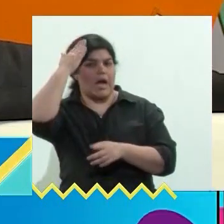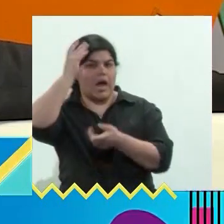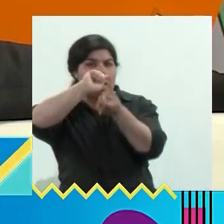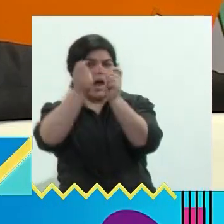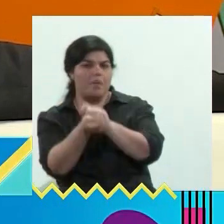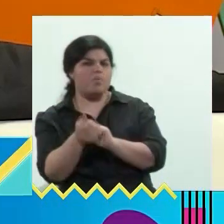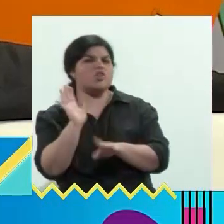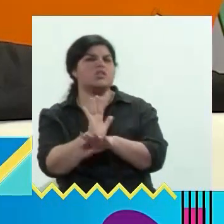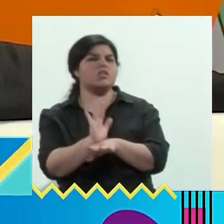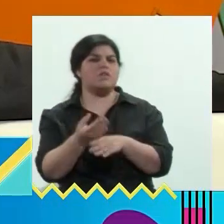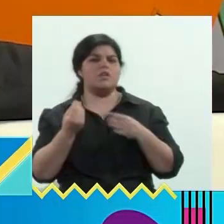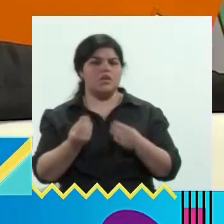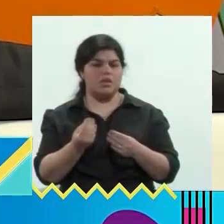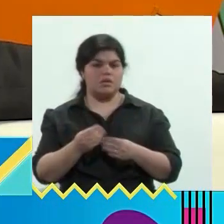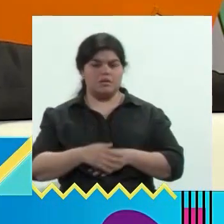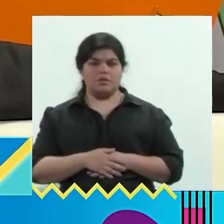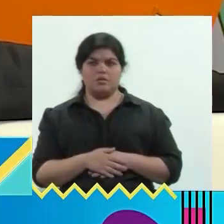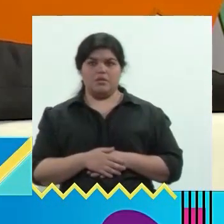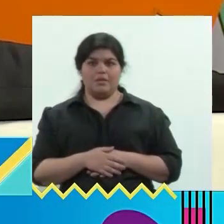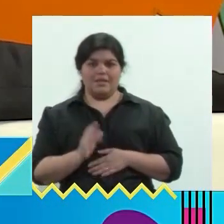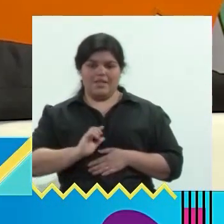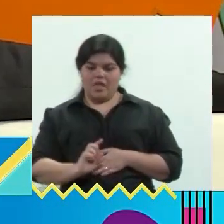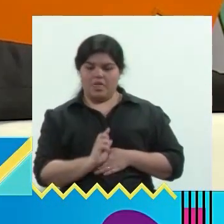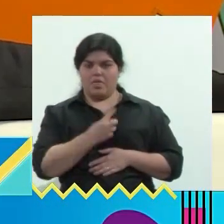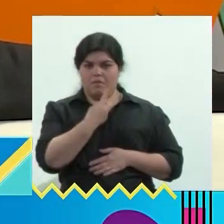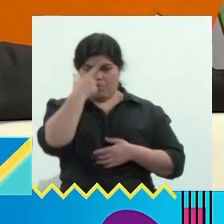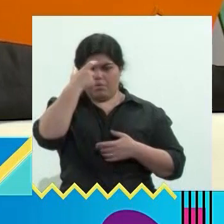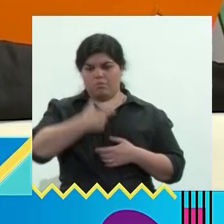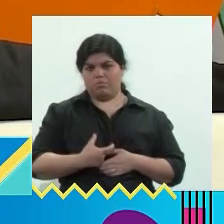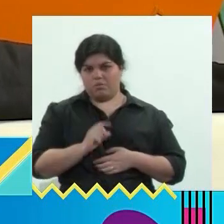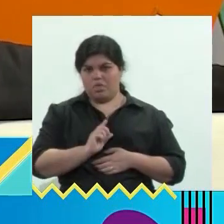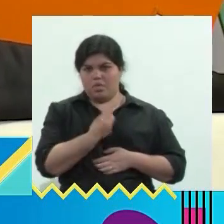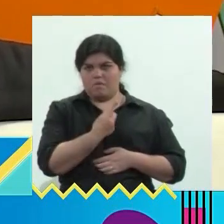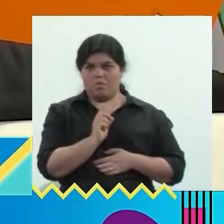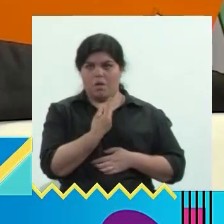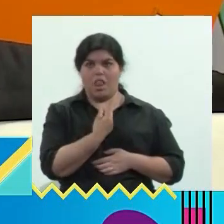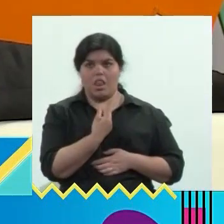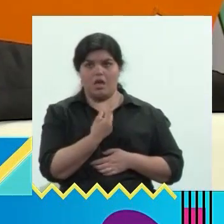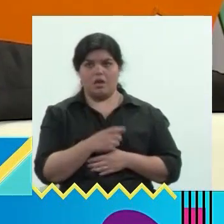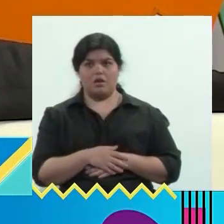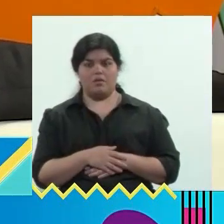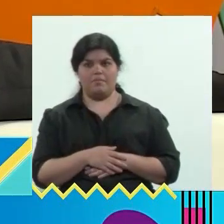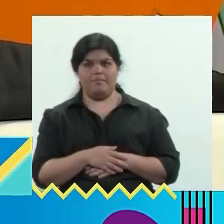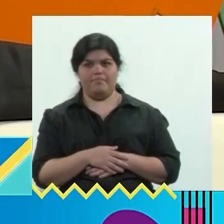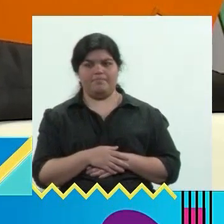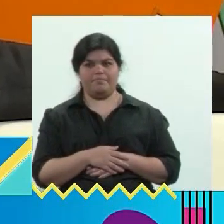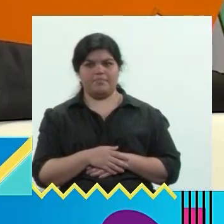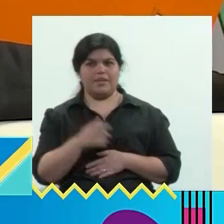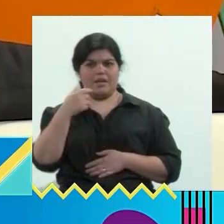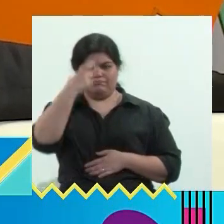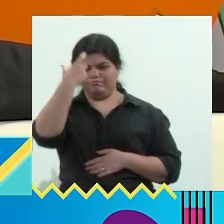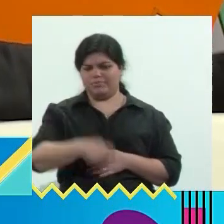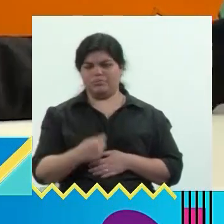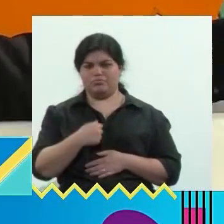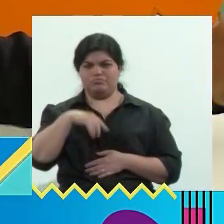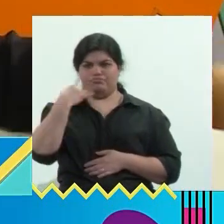pasar del individualismo que permea toda la tierra en ese